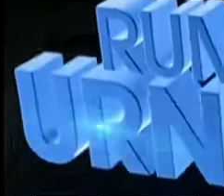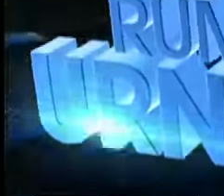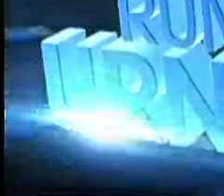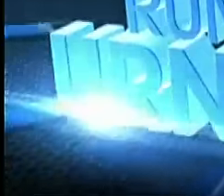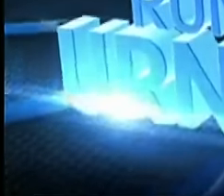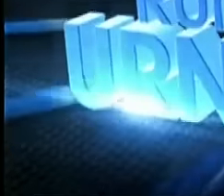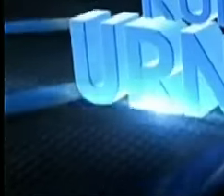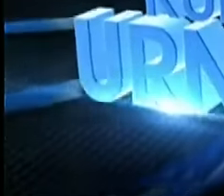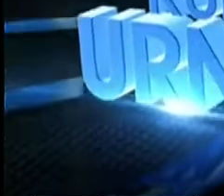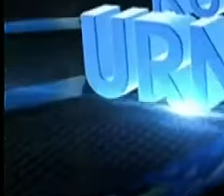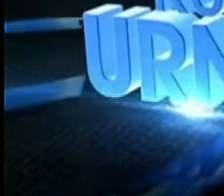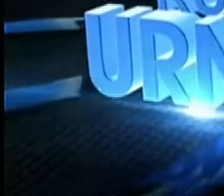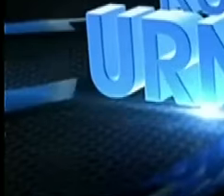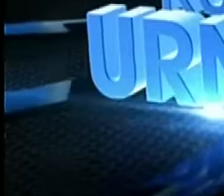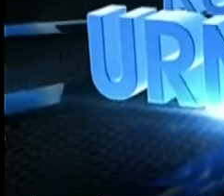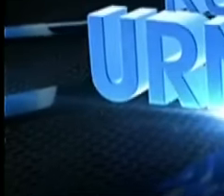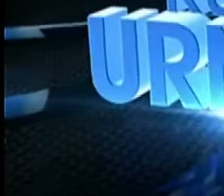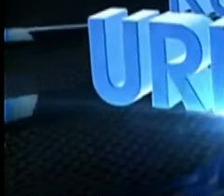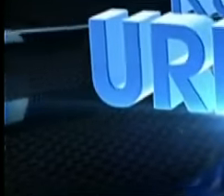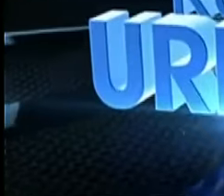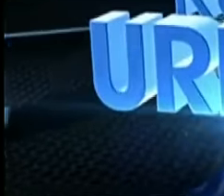rumbo a las urnas